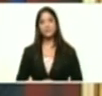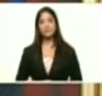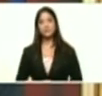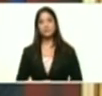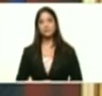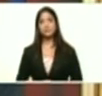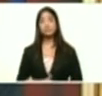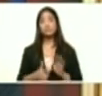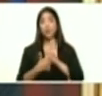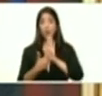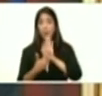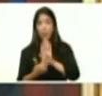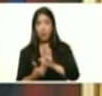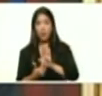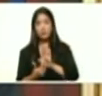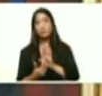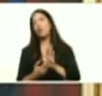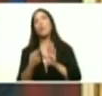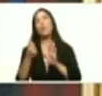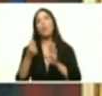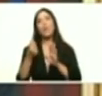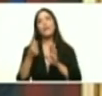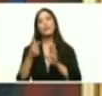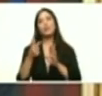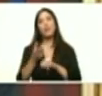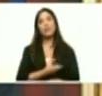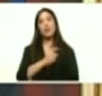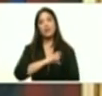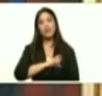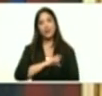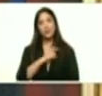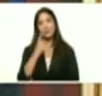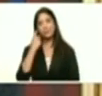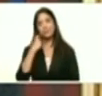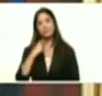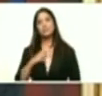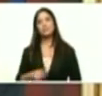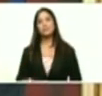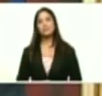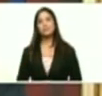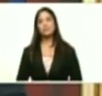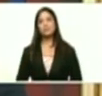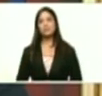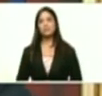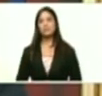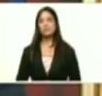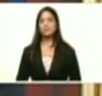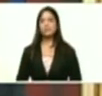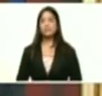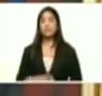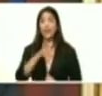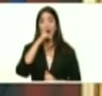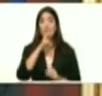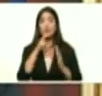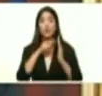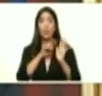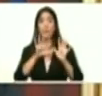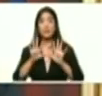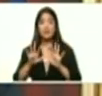Si yo les muestro el ingreso del mes de enero, en el año 2010,